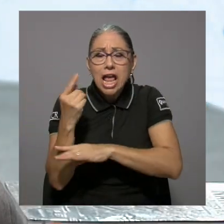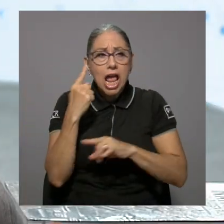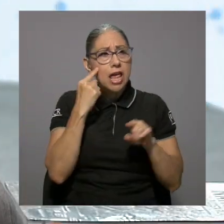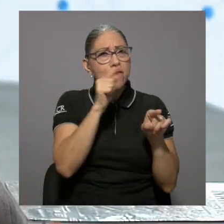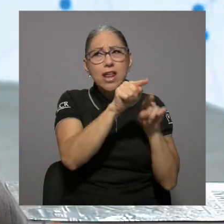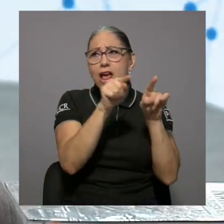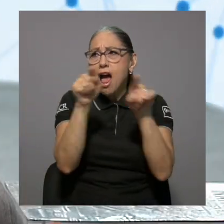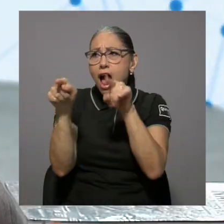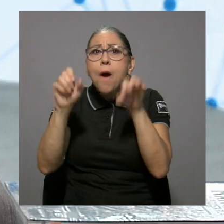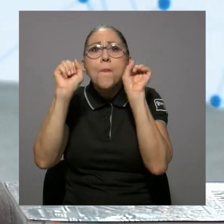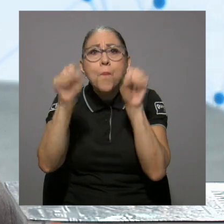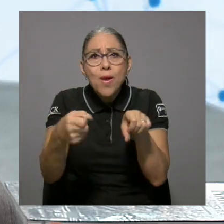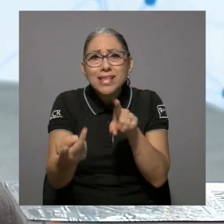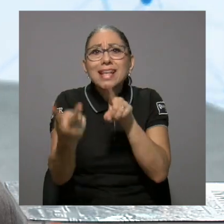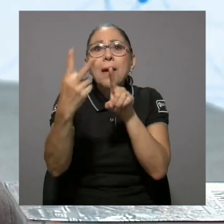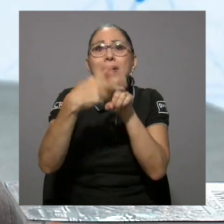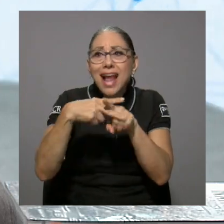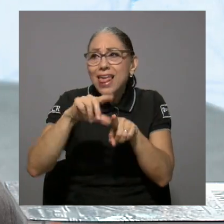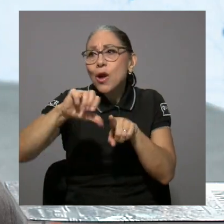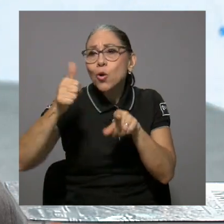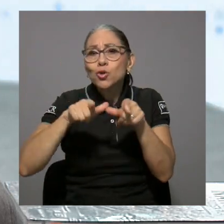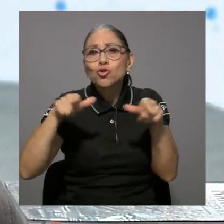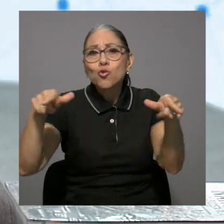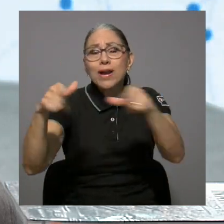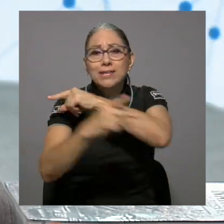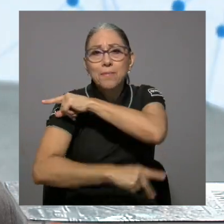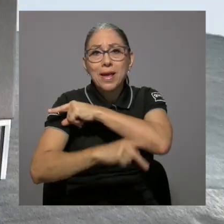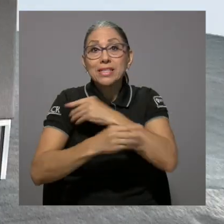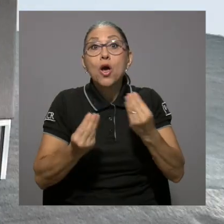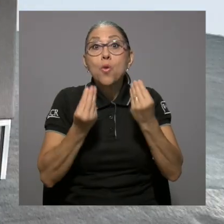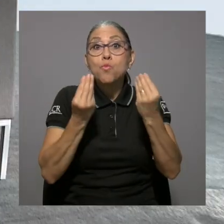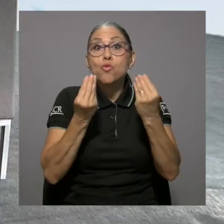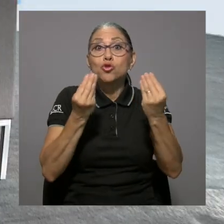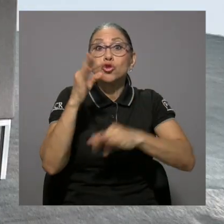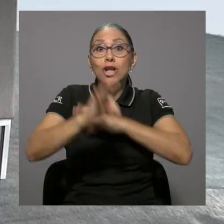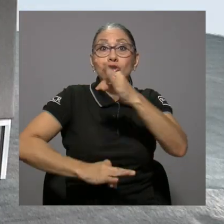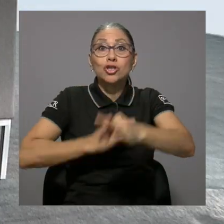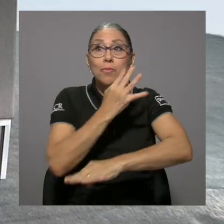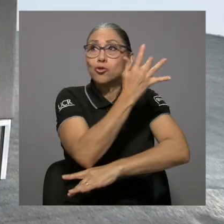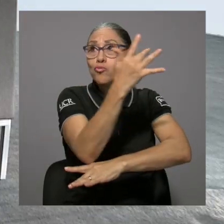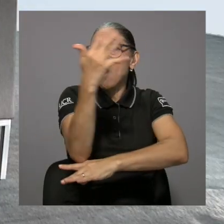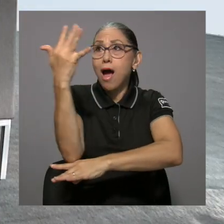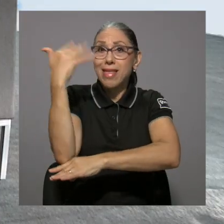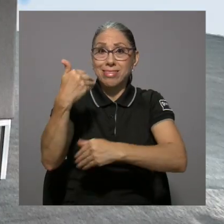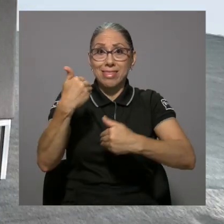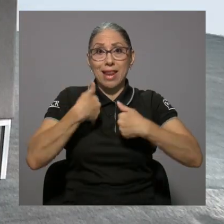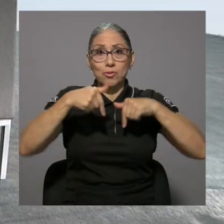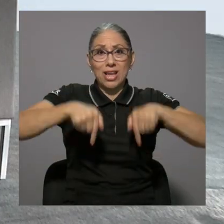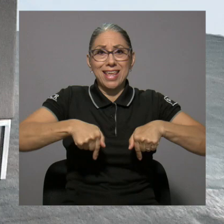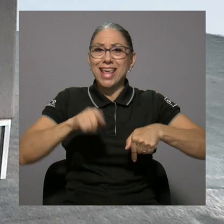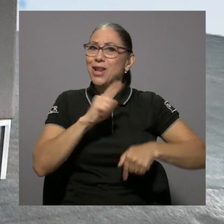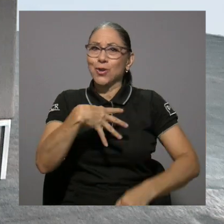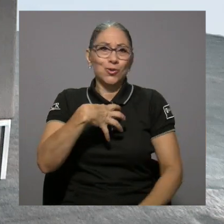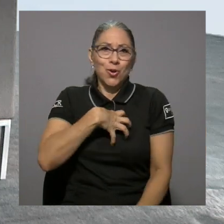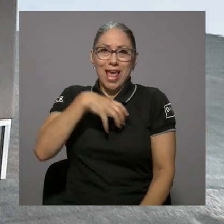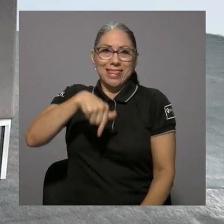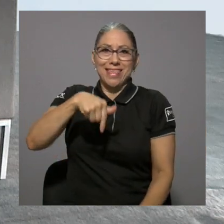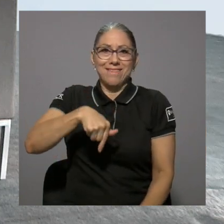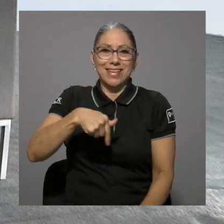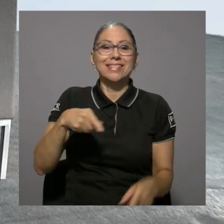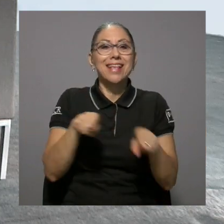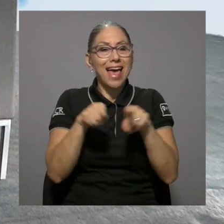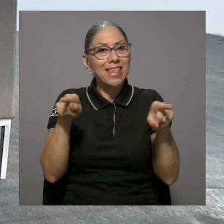del país. De hecho, muchas de las especies que tenemos no son nativas, ¿verdad? Y además muchas de las